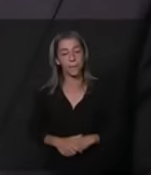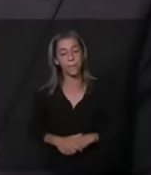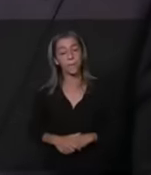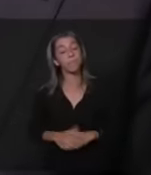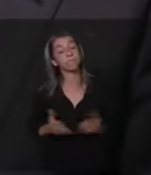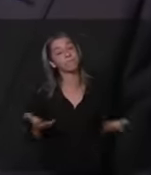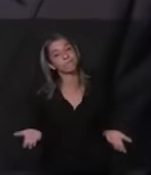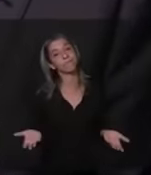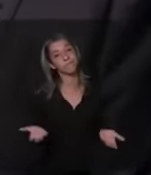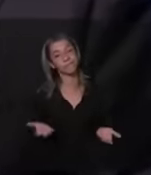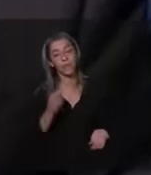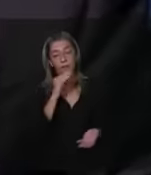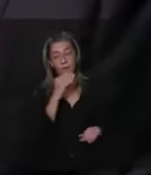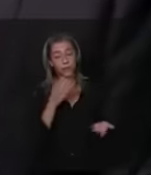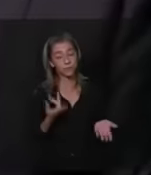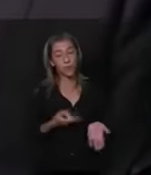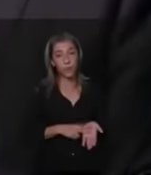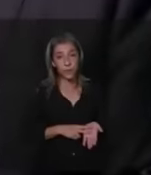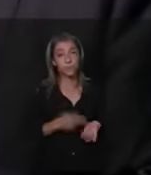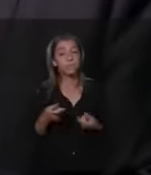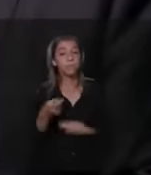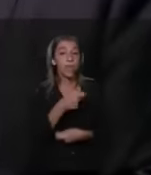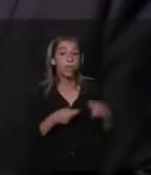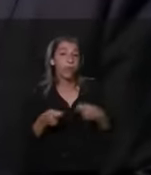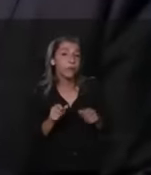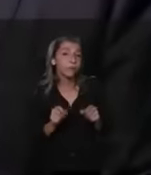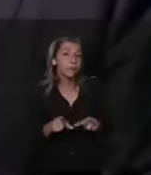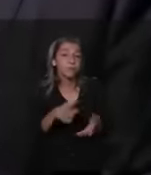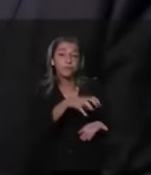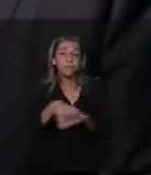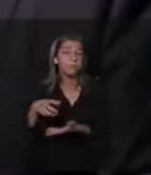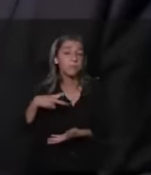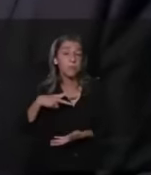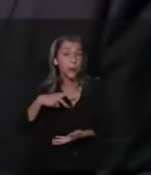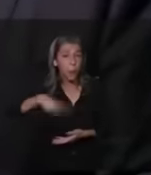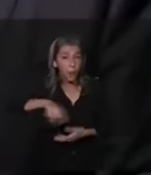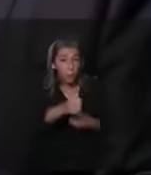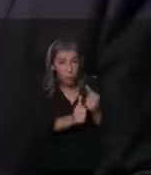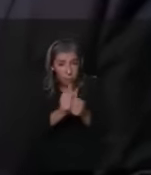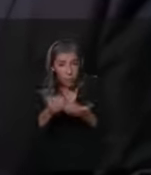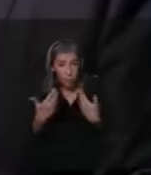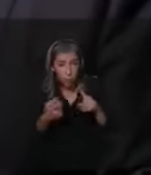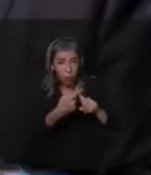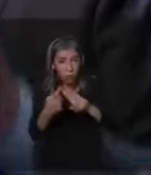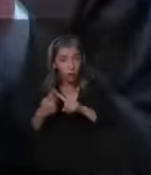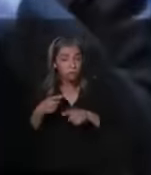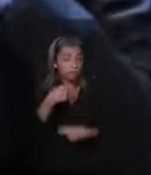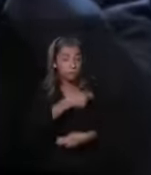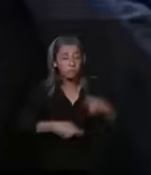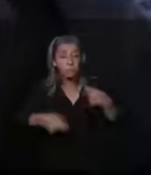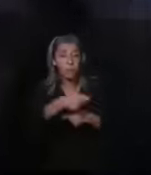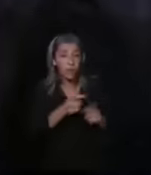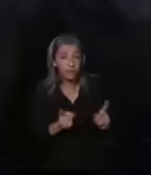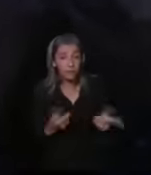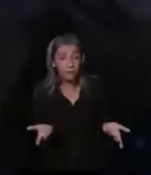de vuelta, todo ese comercio que tiene el sector privado va a seguir, no es que va a dejar de existir. Y si por algún motivo vos creés